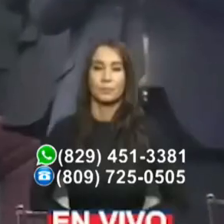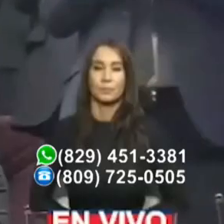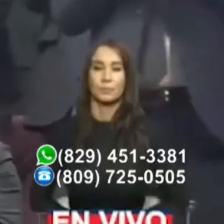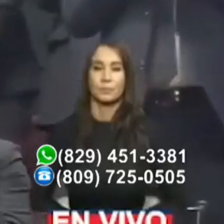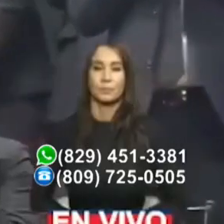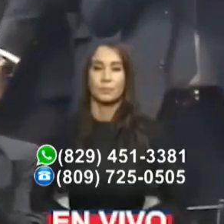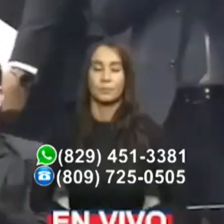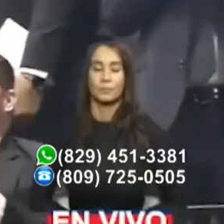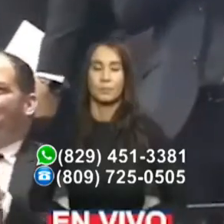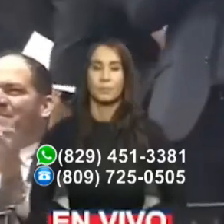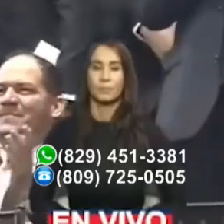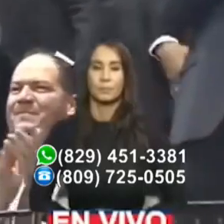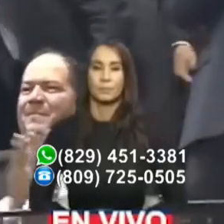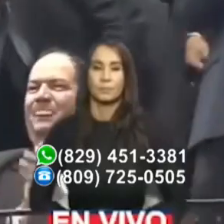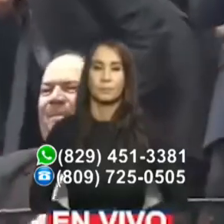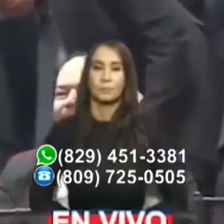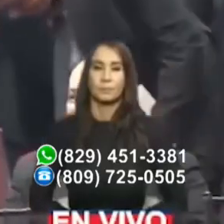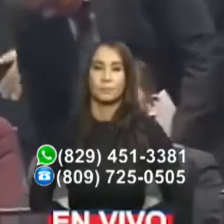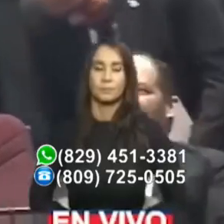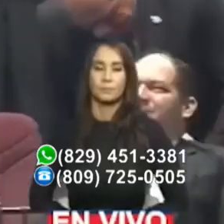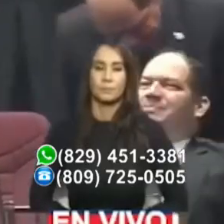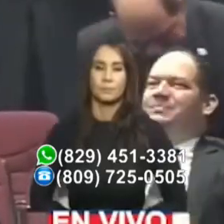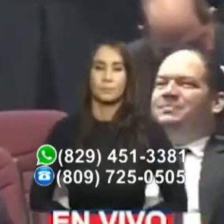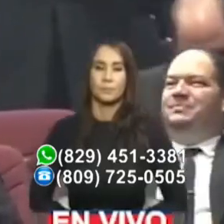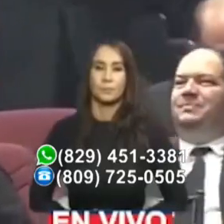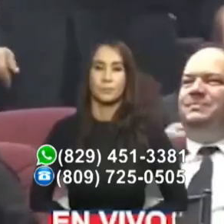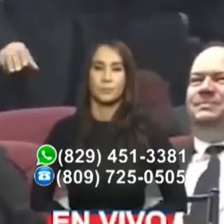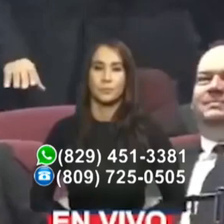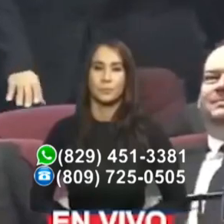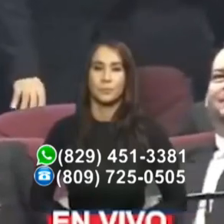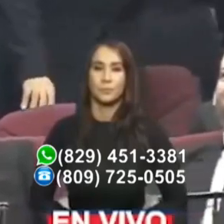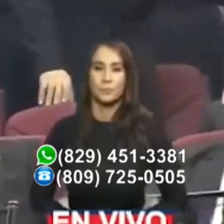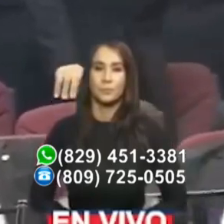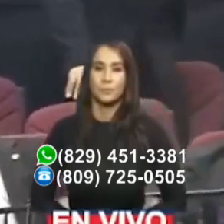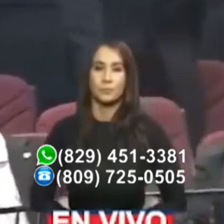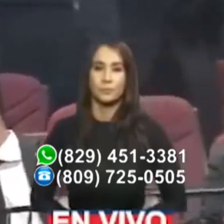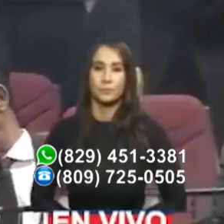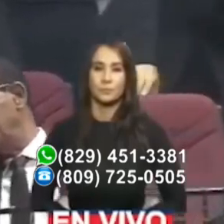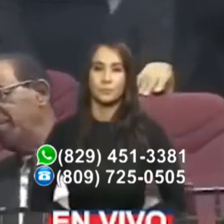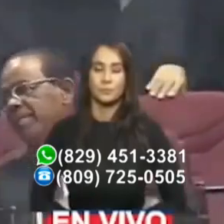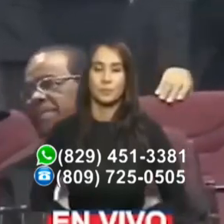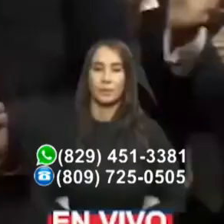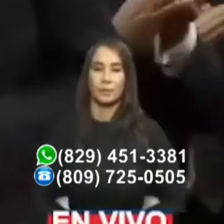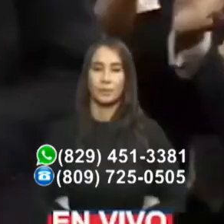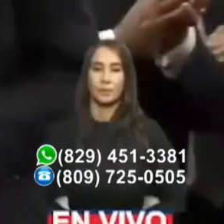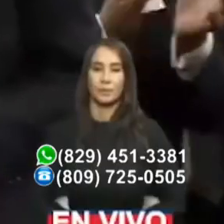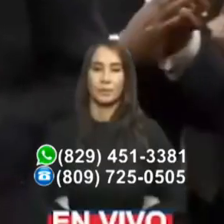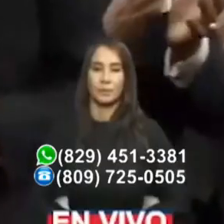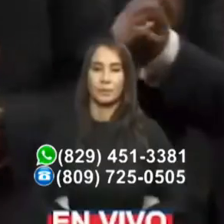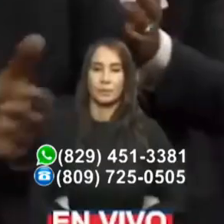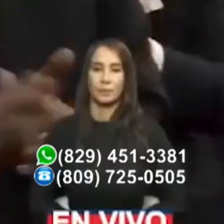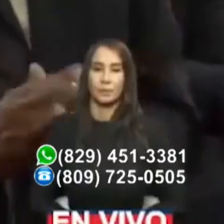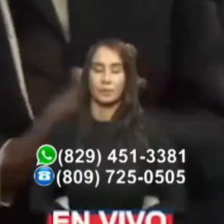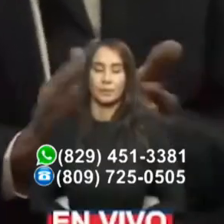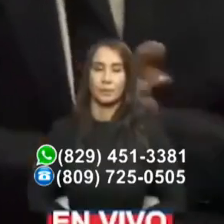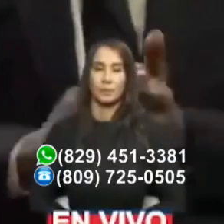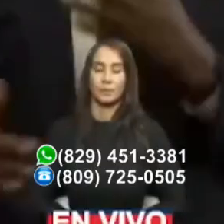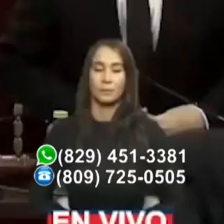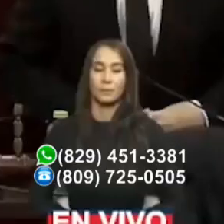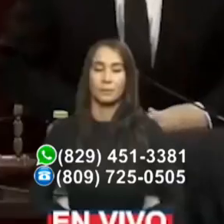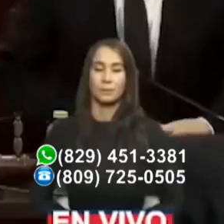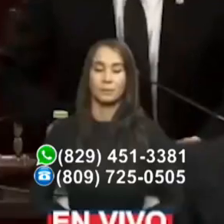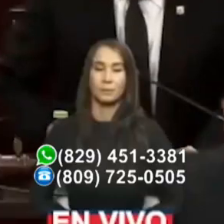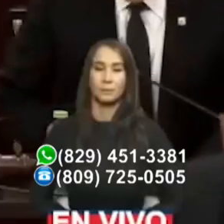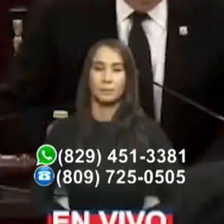presidente encabezará este martes 27 de febrero actividades con motivo. A las 10 de la mañana es la llegada del presidente